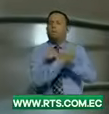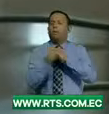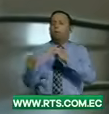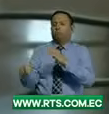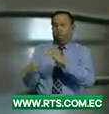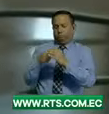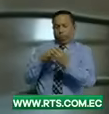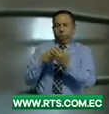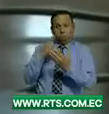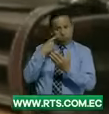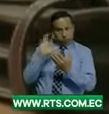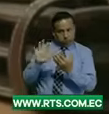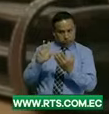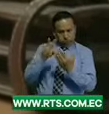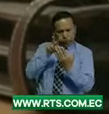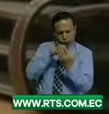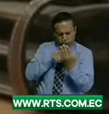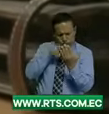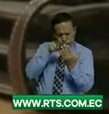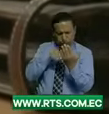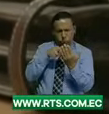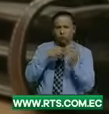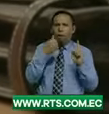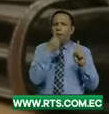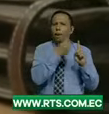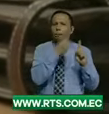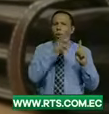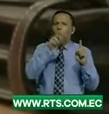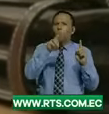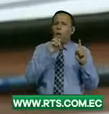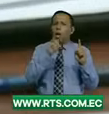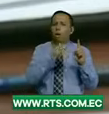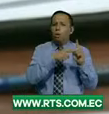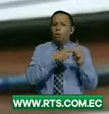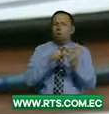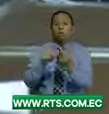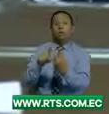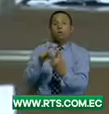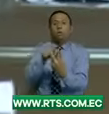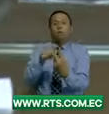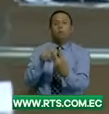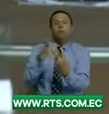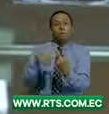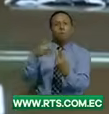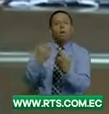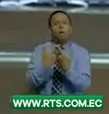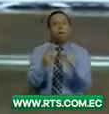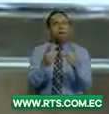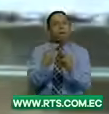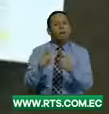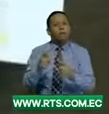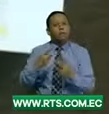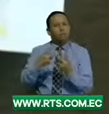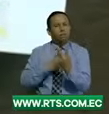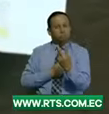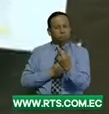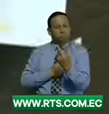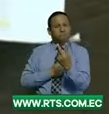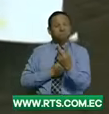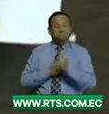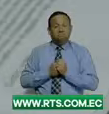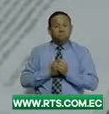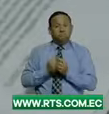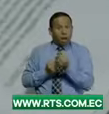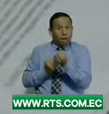de publicarla. Así, alias Madrid y Cuyuyuy obtuvieron la libertad. Por este fallo que benefició